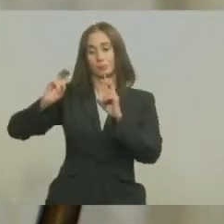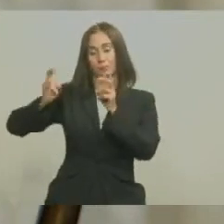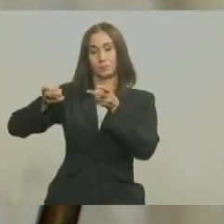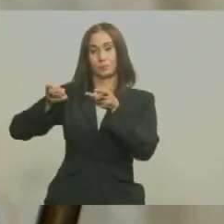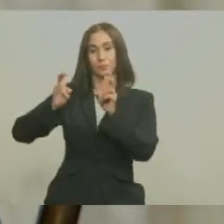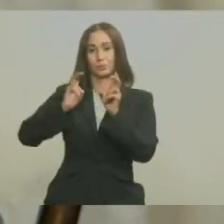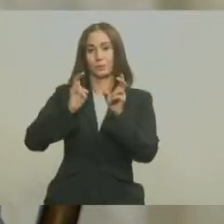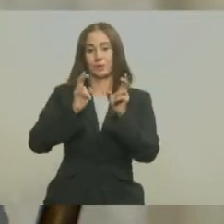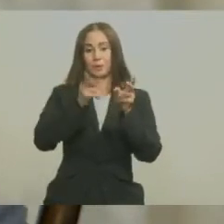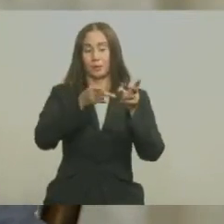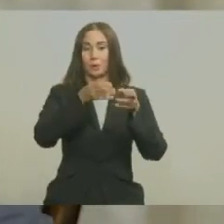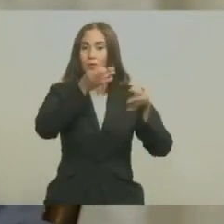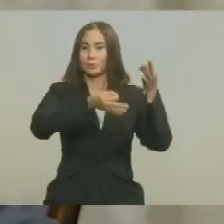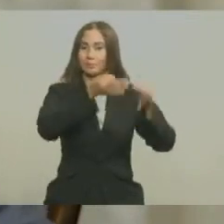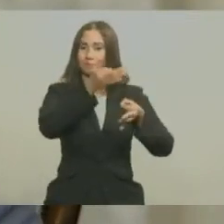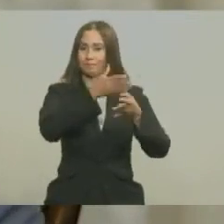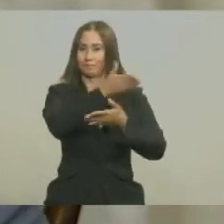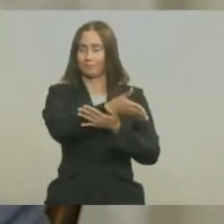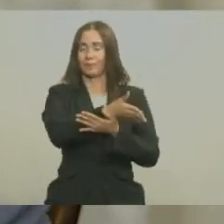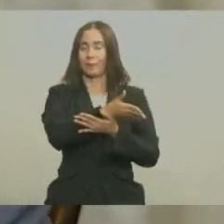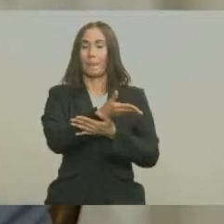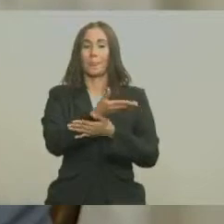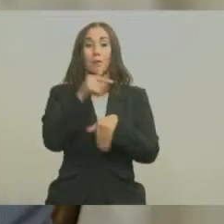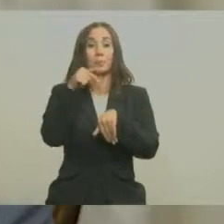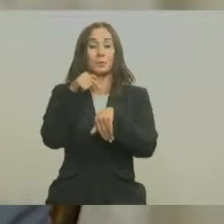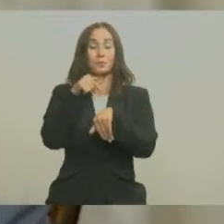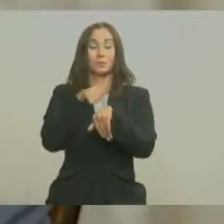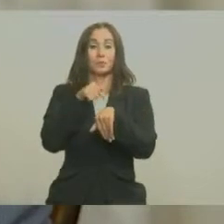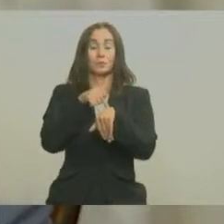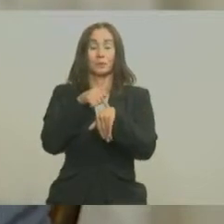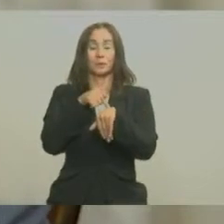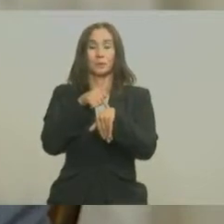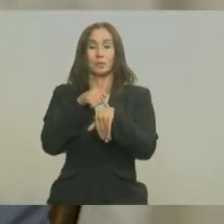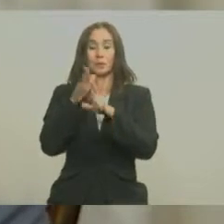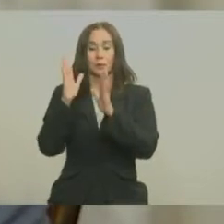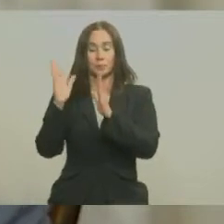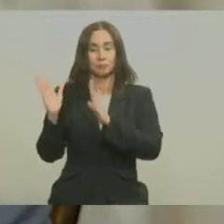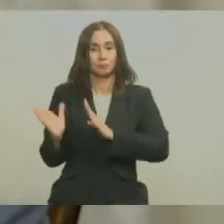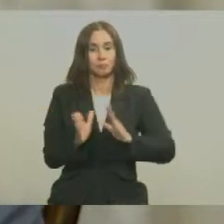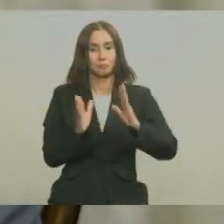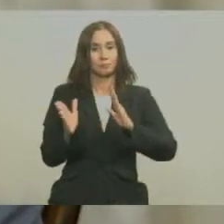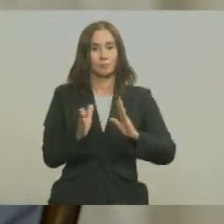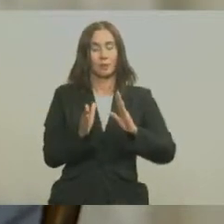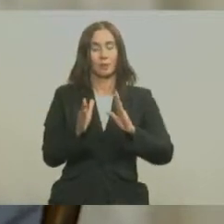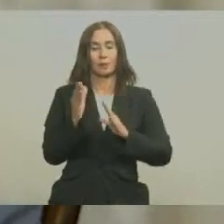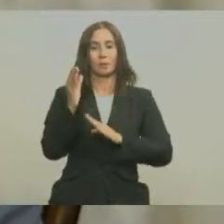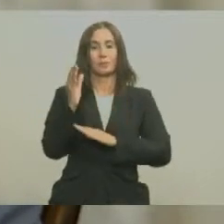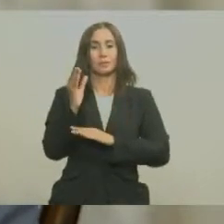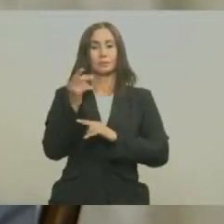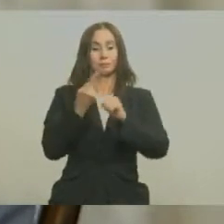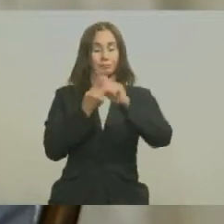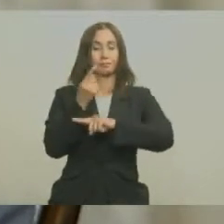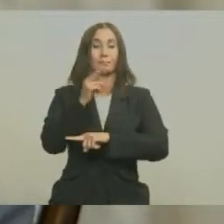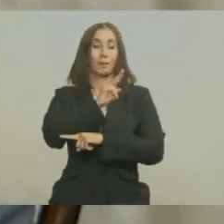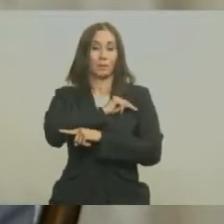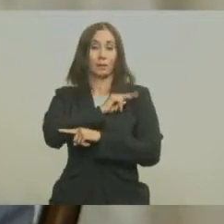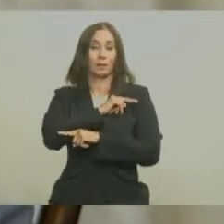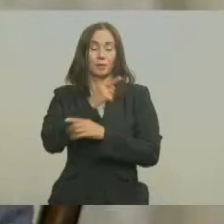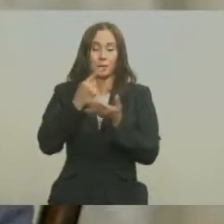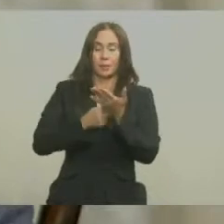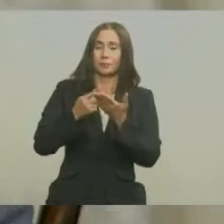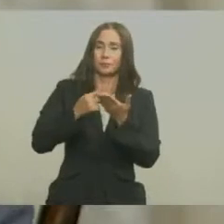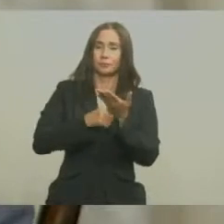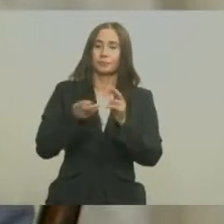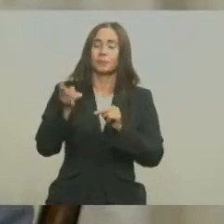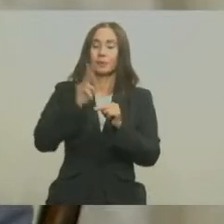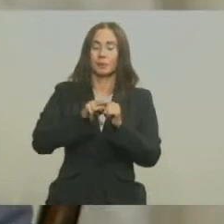que ver con la legislación penal. Y cuando llegue el momento, hay planificado un retiro en este mes de noviembre para iniciar la discusión.